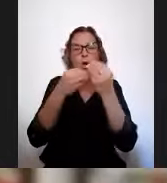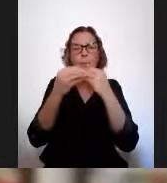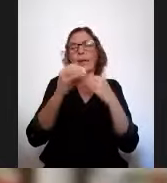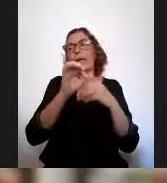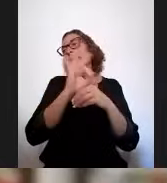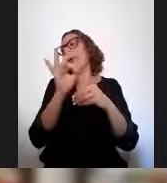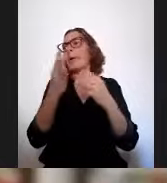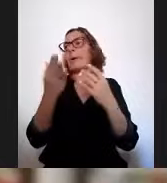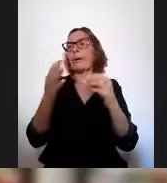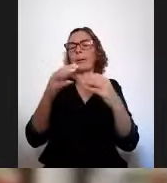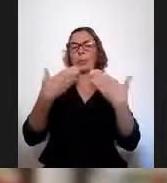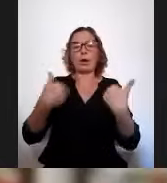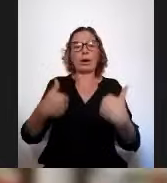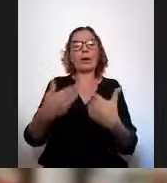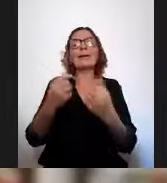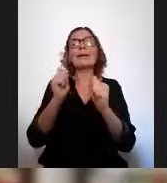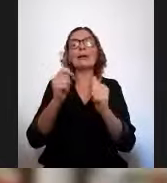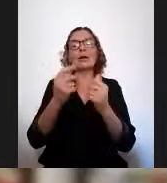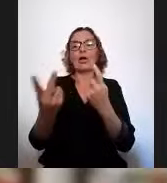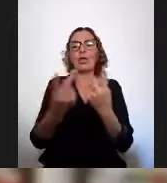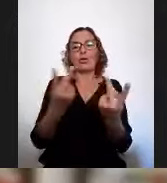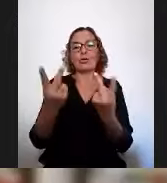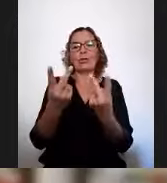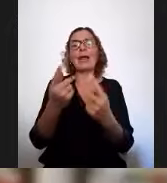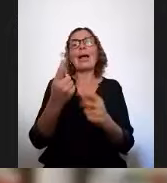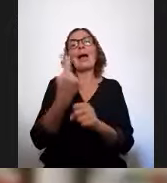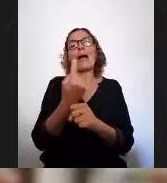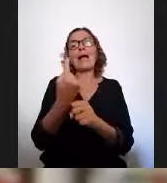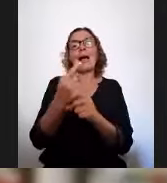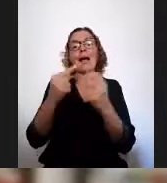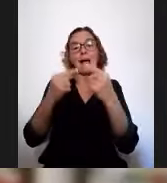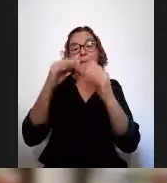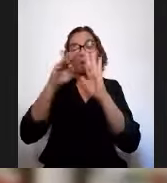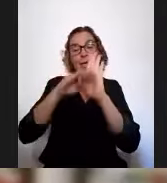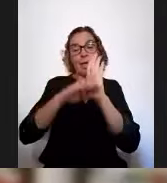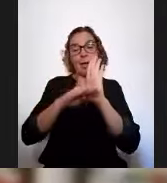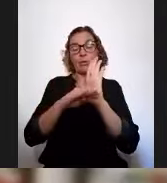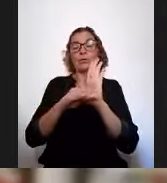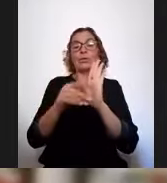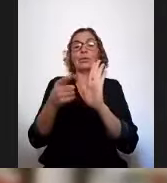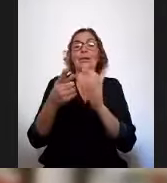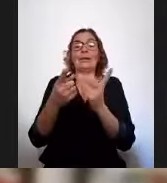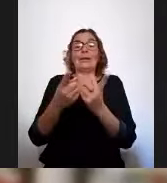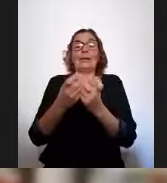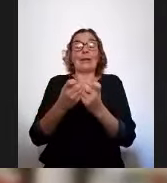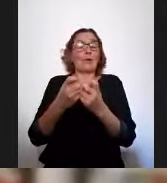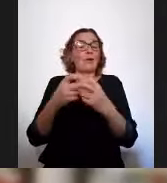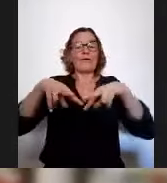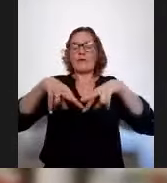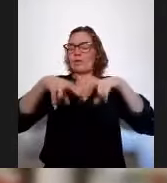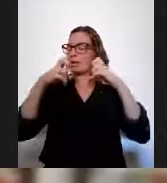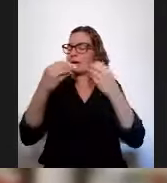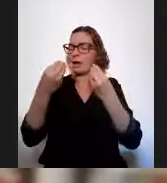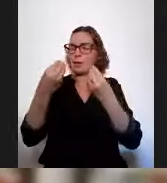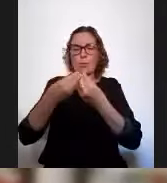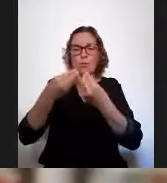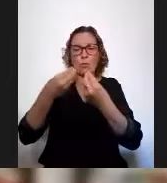¿no? Cada producto tiene sus segmentos de clientes y necesitamos investigar,